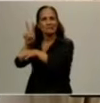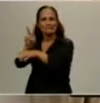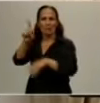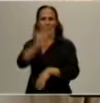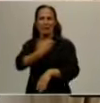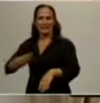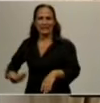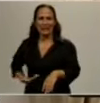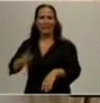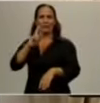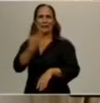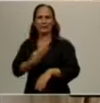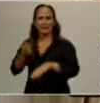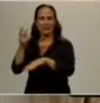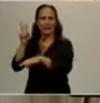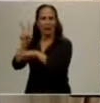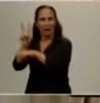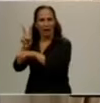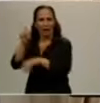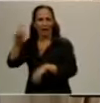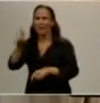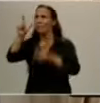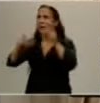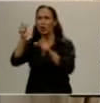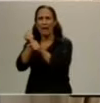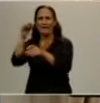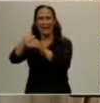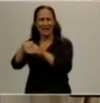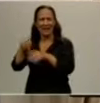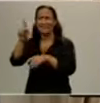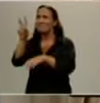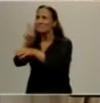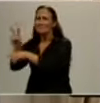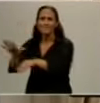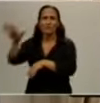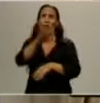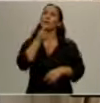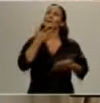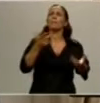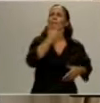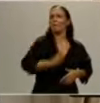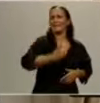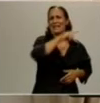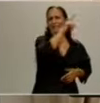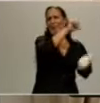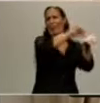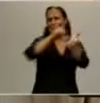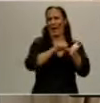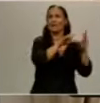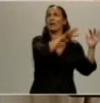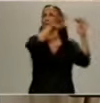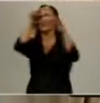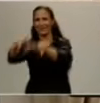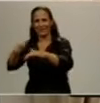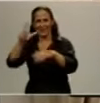Unidos y de todos los funcionarios de los Estados Unidos e inclusive de los presidentes que concurrimos anualmente a las reuniones de la